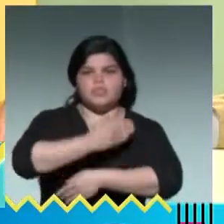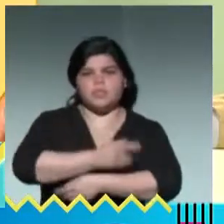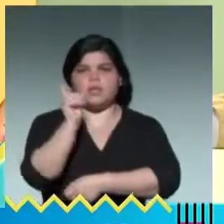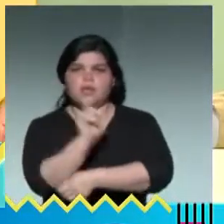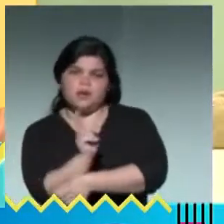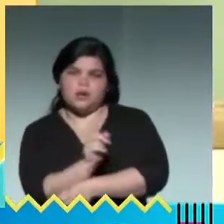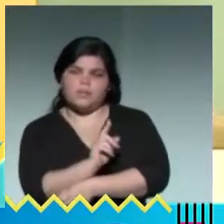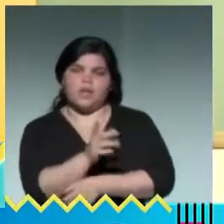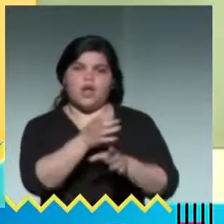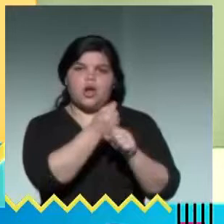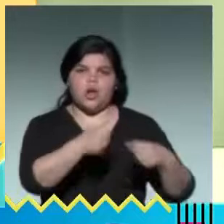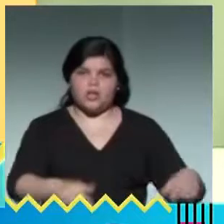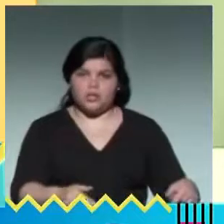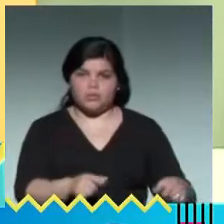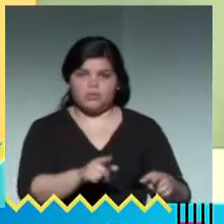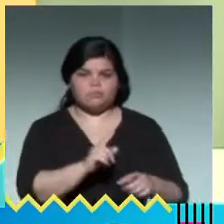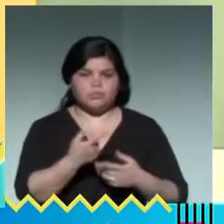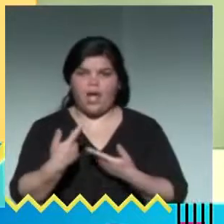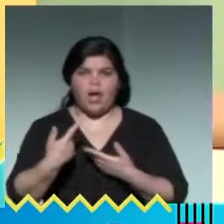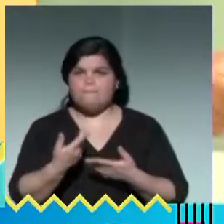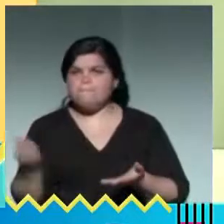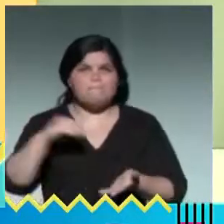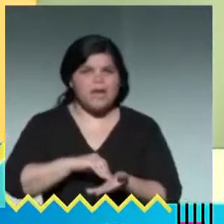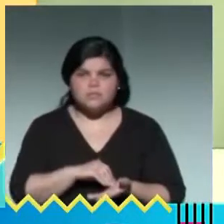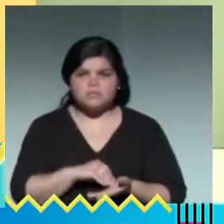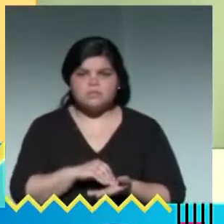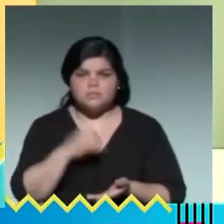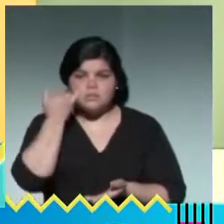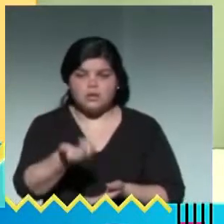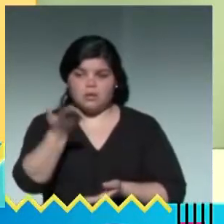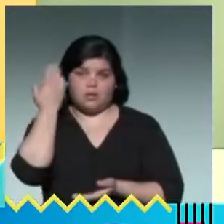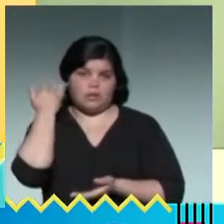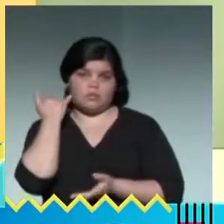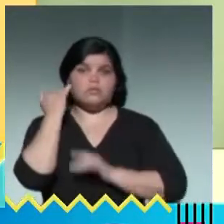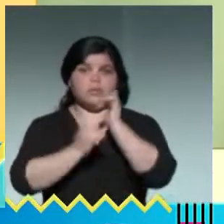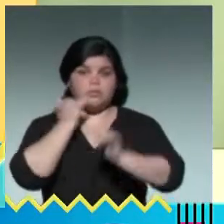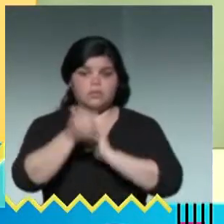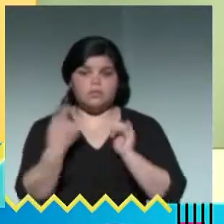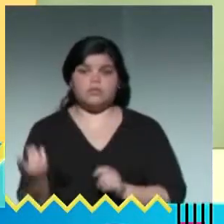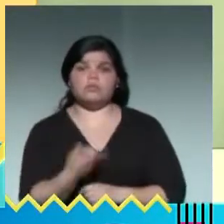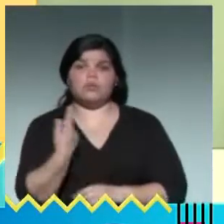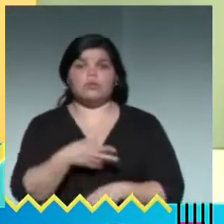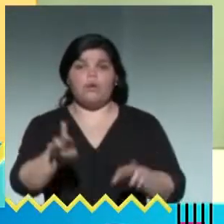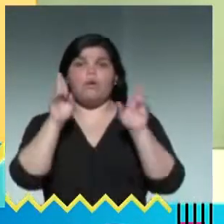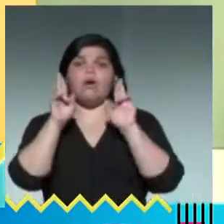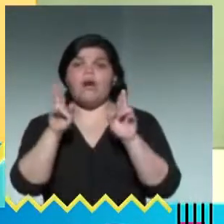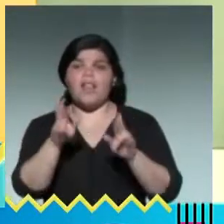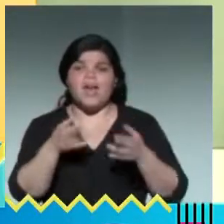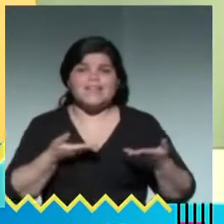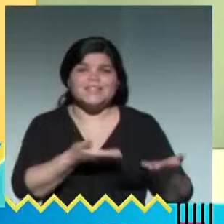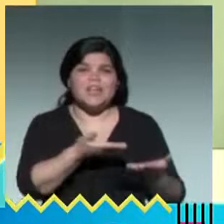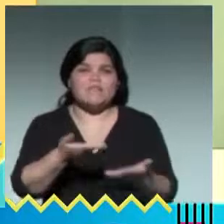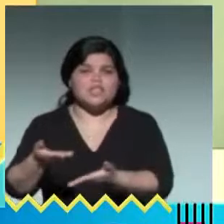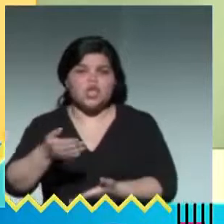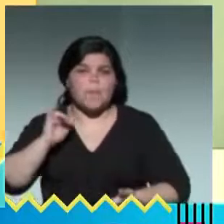colectivo. Y eso también lo hemos planteado en algún momento. Nosotros lo que esperamos y lo que queremos es que el servicio de taxi mejore y sea el mejor